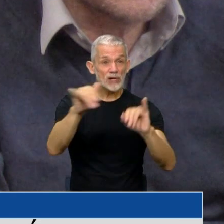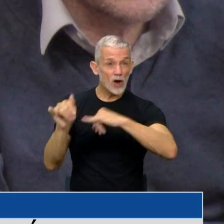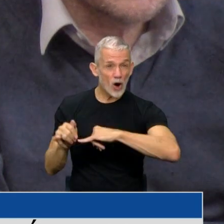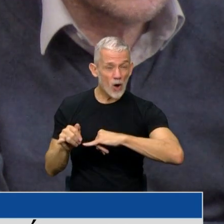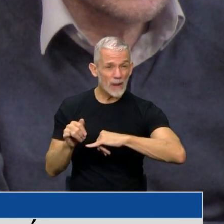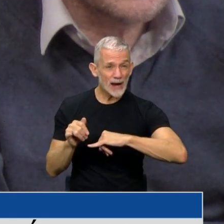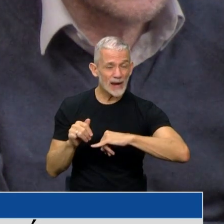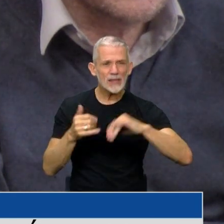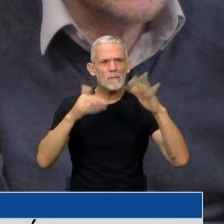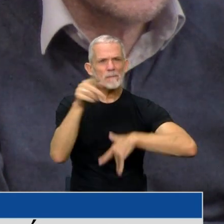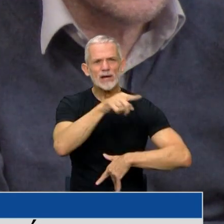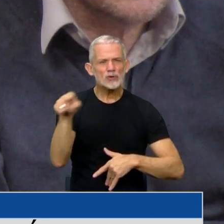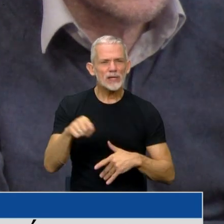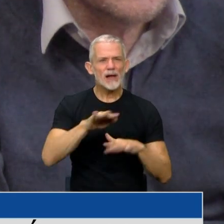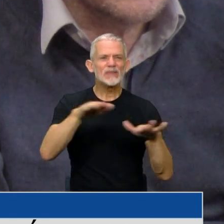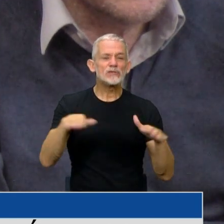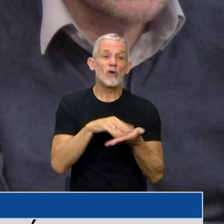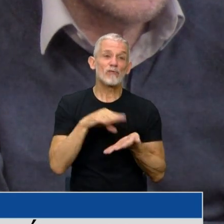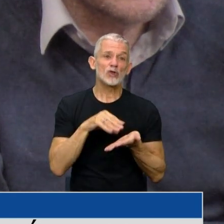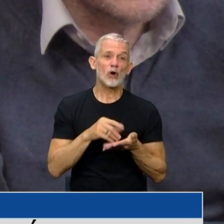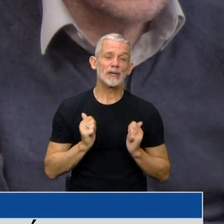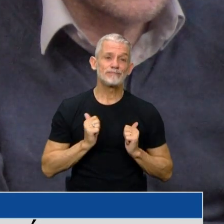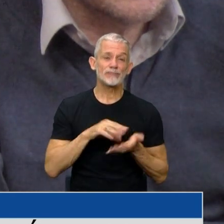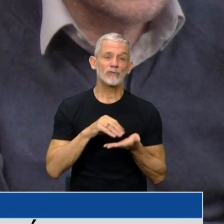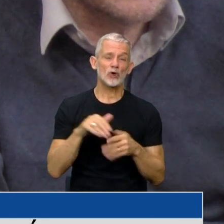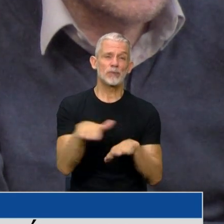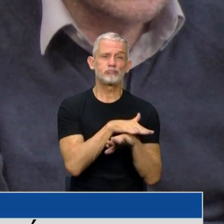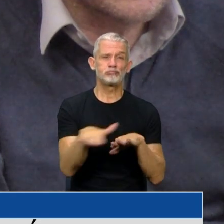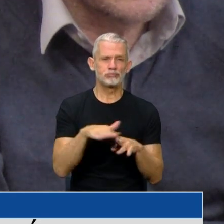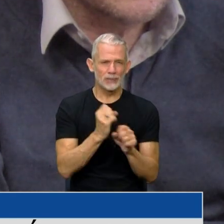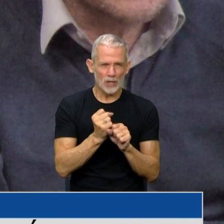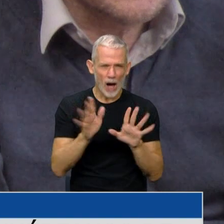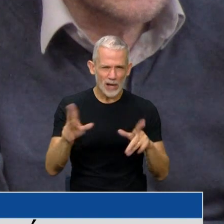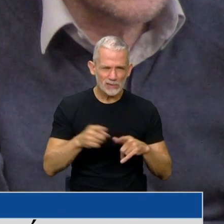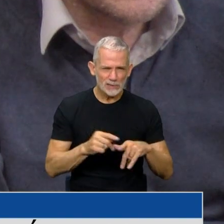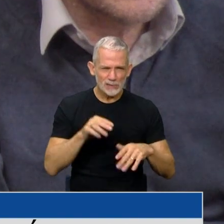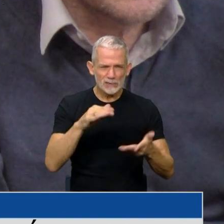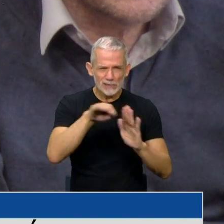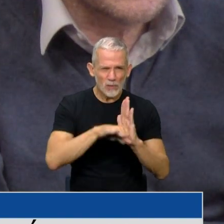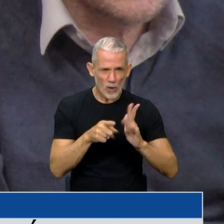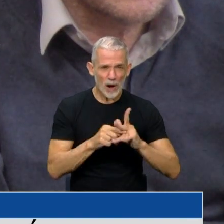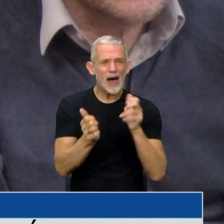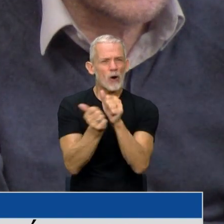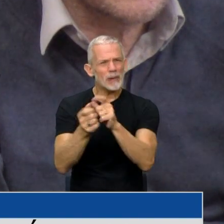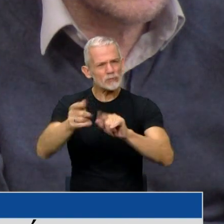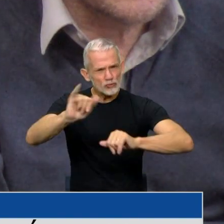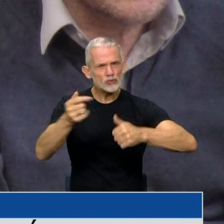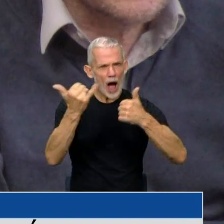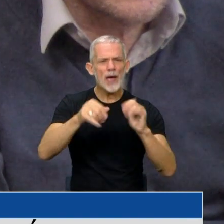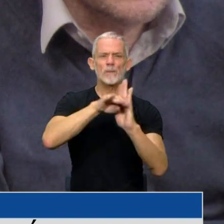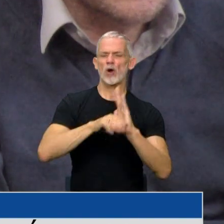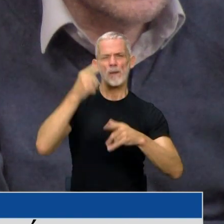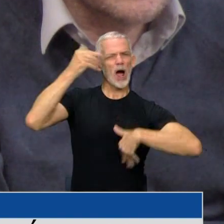jóvenes a veces son los chicos de la fotocopia cuando hay en el Estado, porque tenemos programas de acompañamiento,